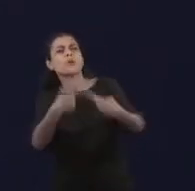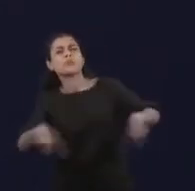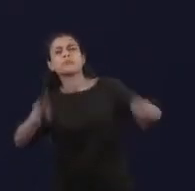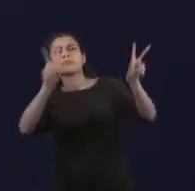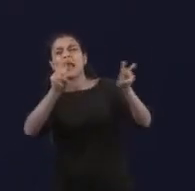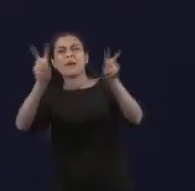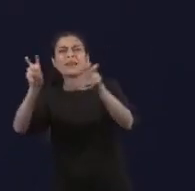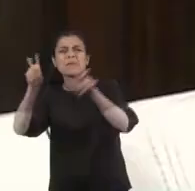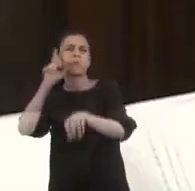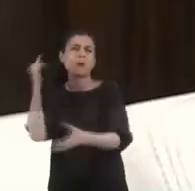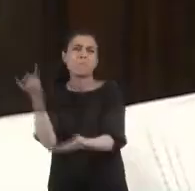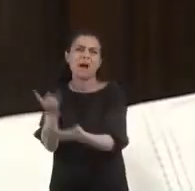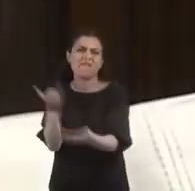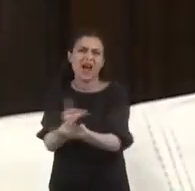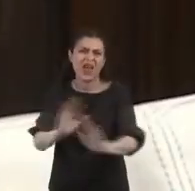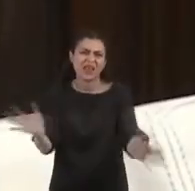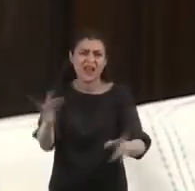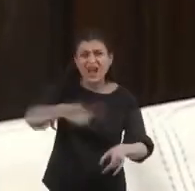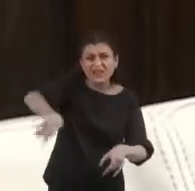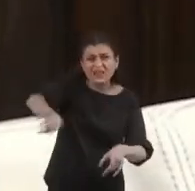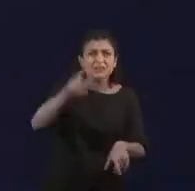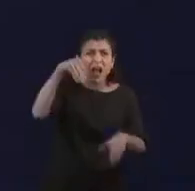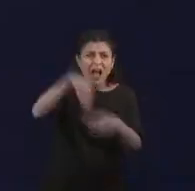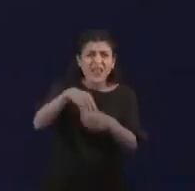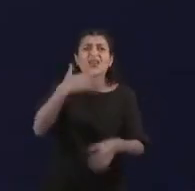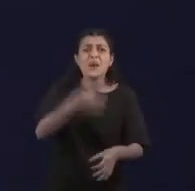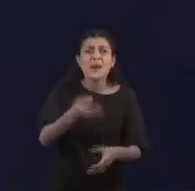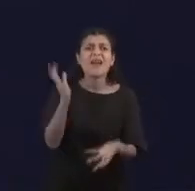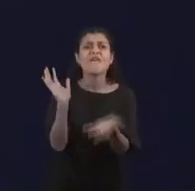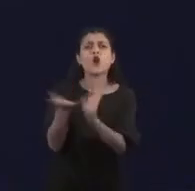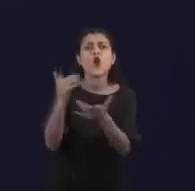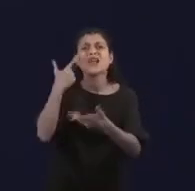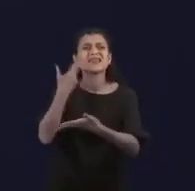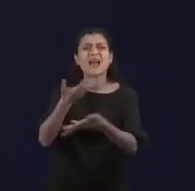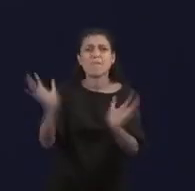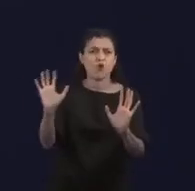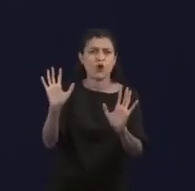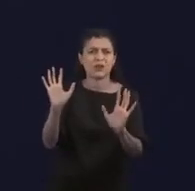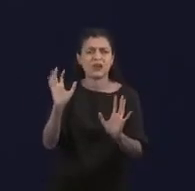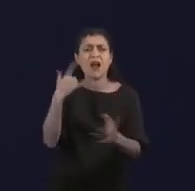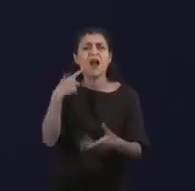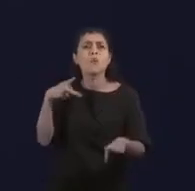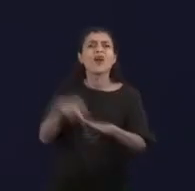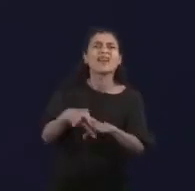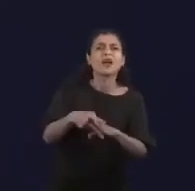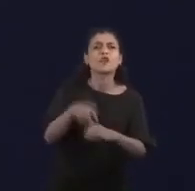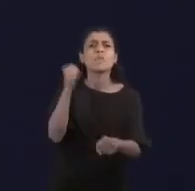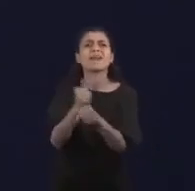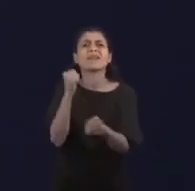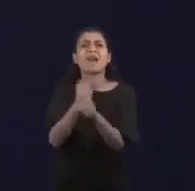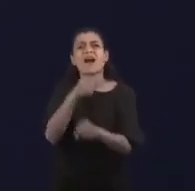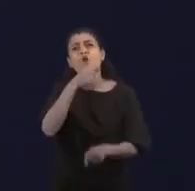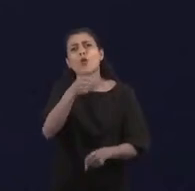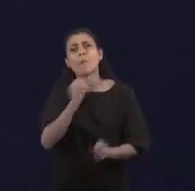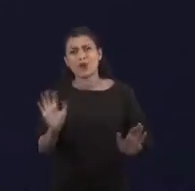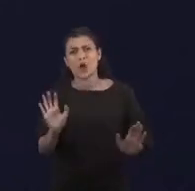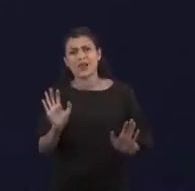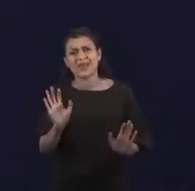cuántas pavadas más, actúan con violencia y no dejan a los periodistas ejercer su labor.